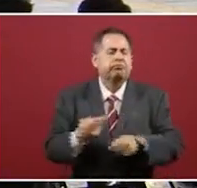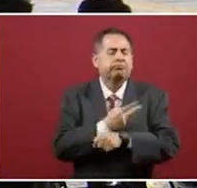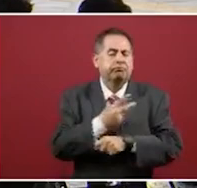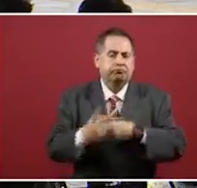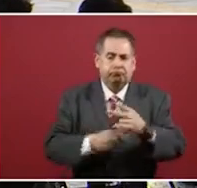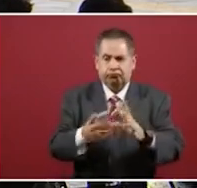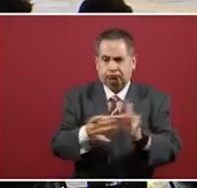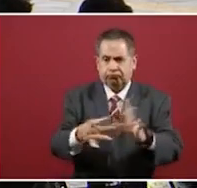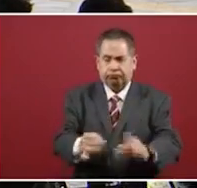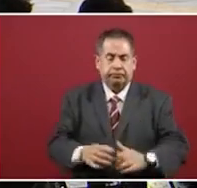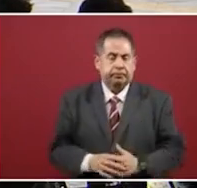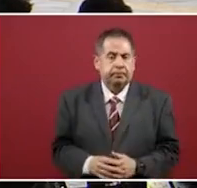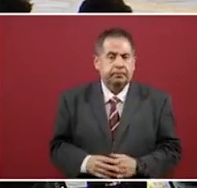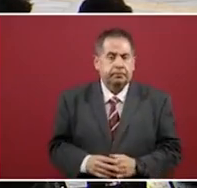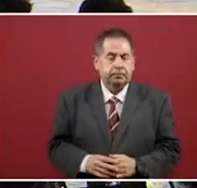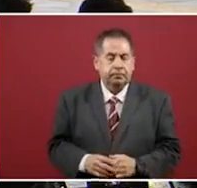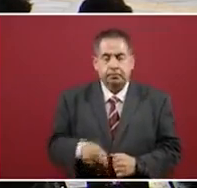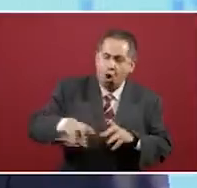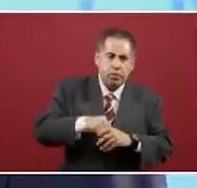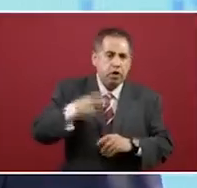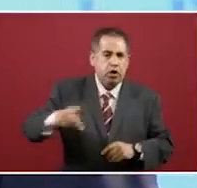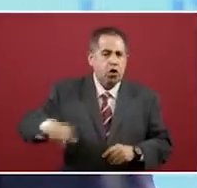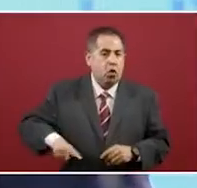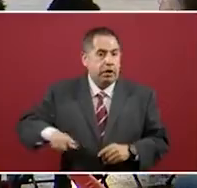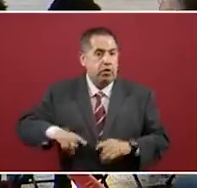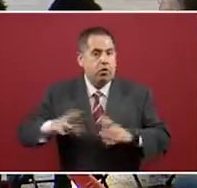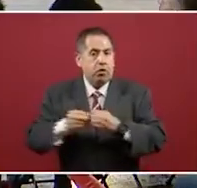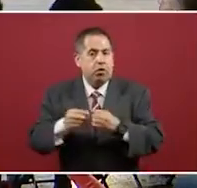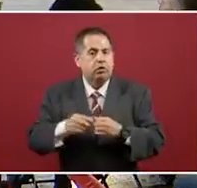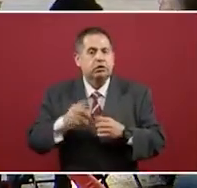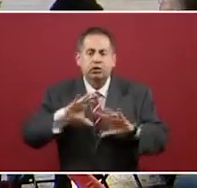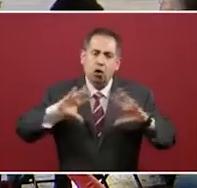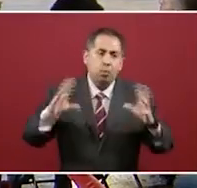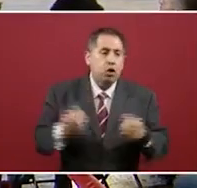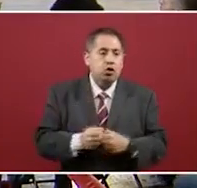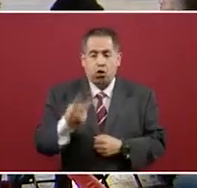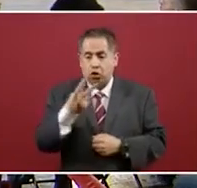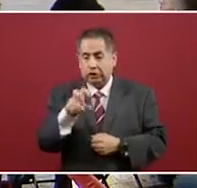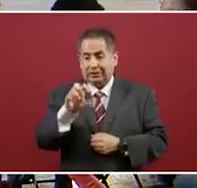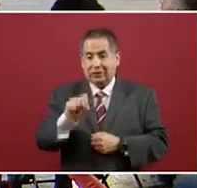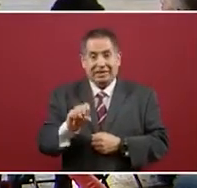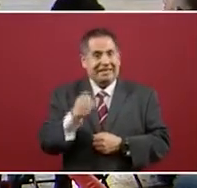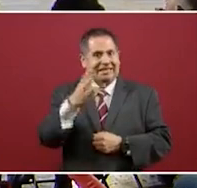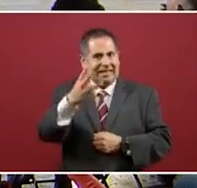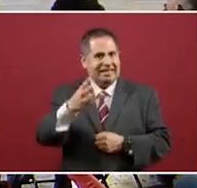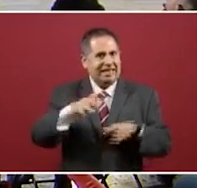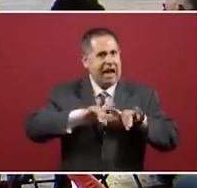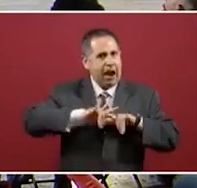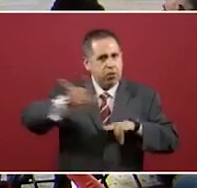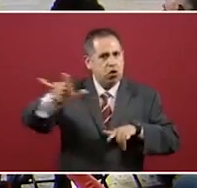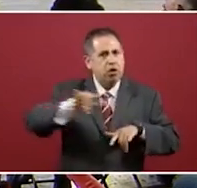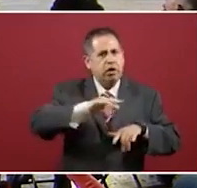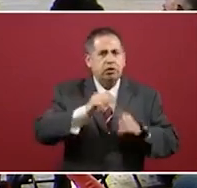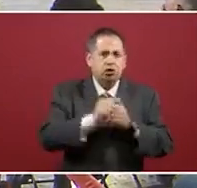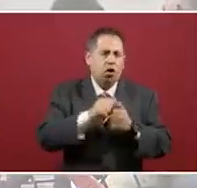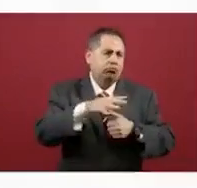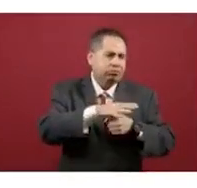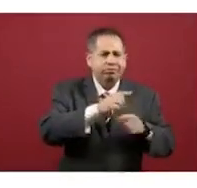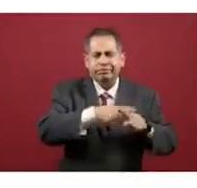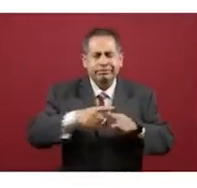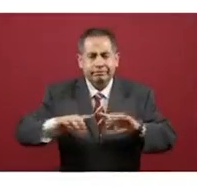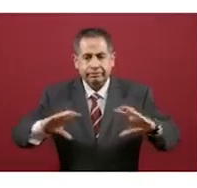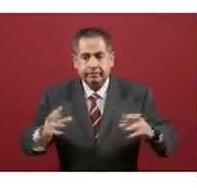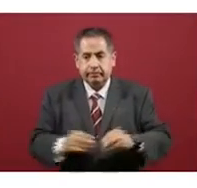de compra para el avión presidencial. Son 263 en total. De estas 263, se